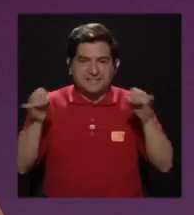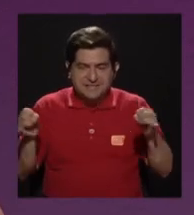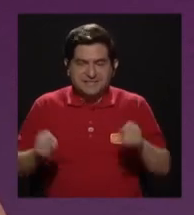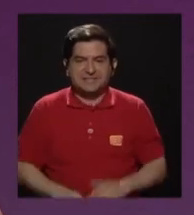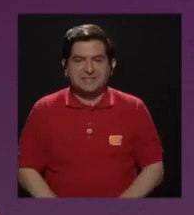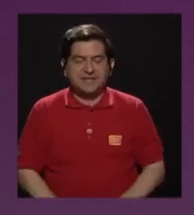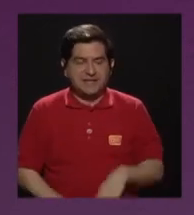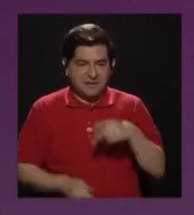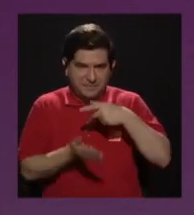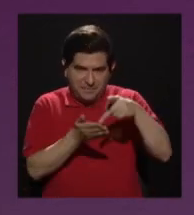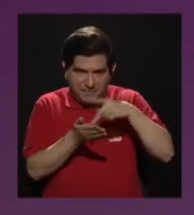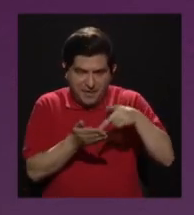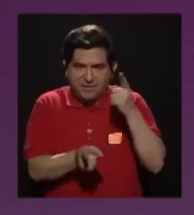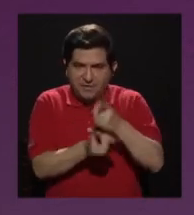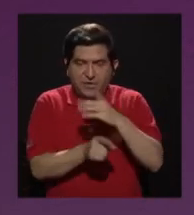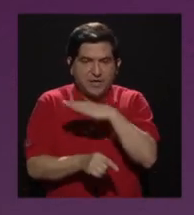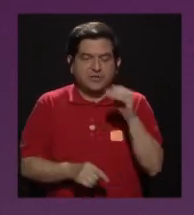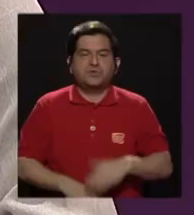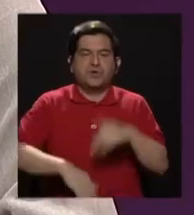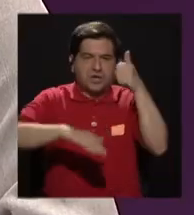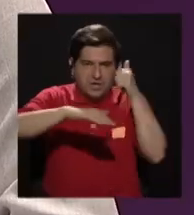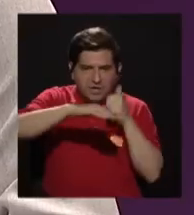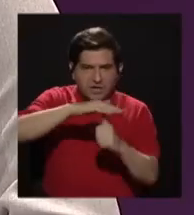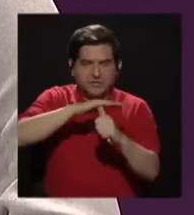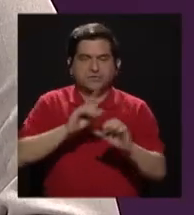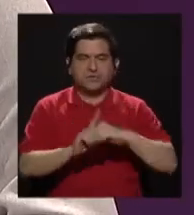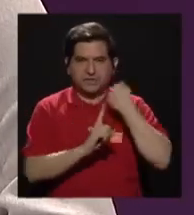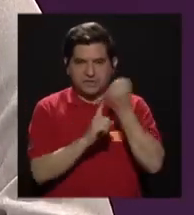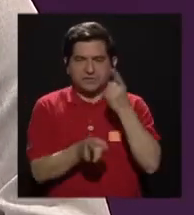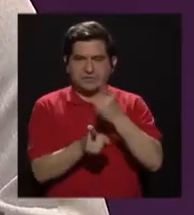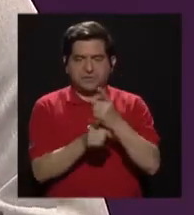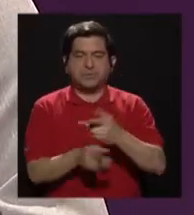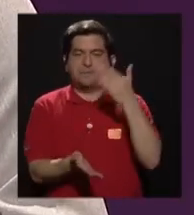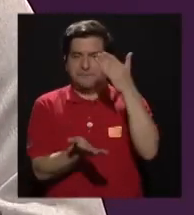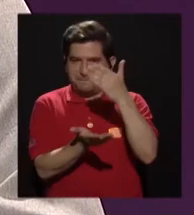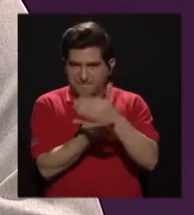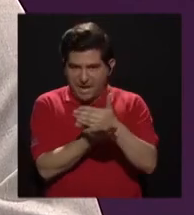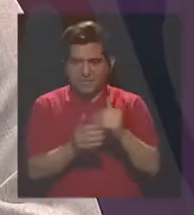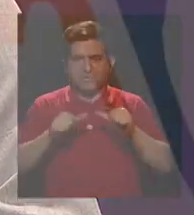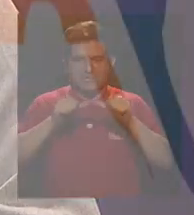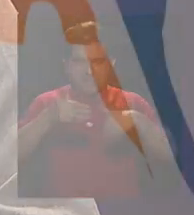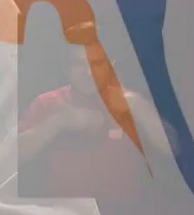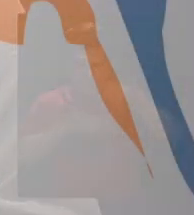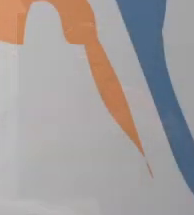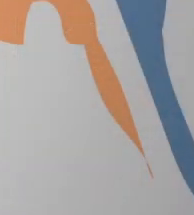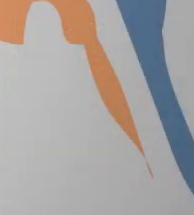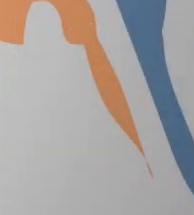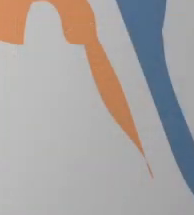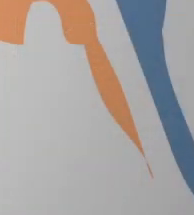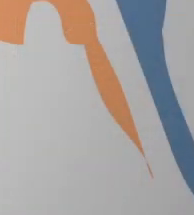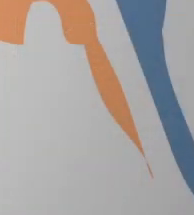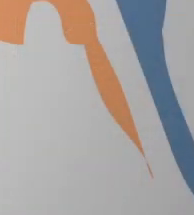evitar sanciones, ¿verdad? Iremos a un corte comercial y posteriormente seguiremos con la temática.